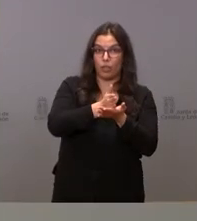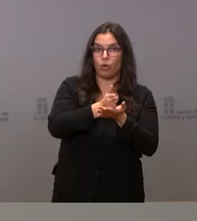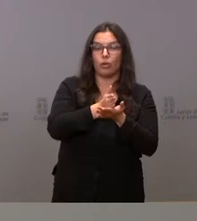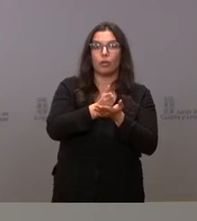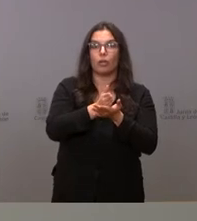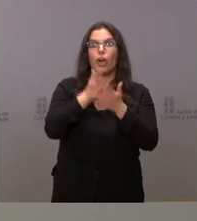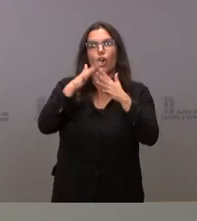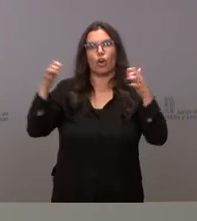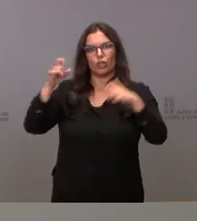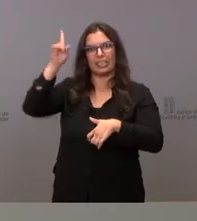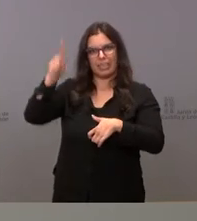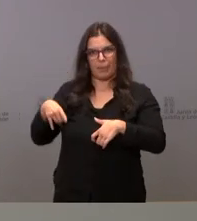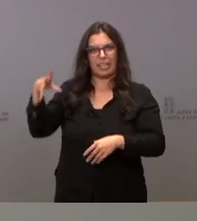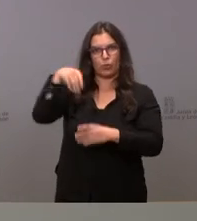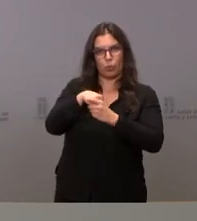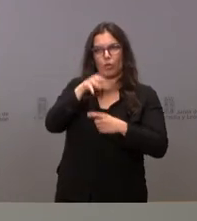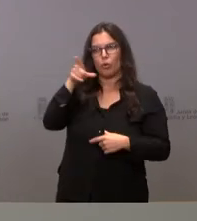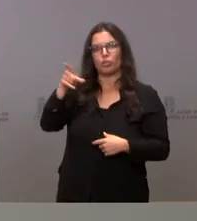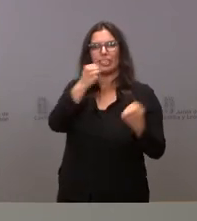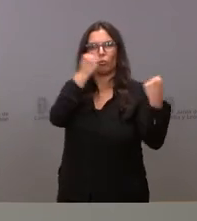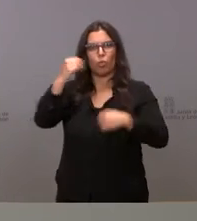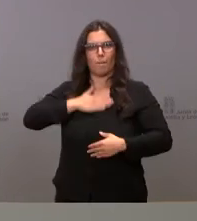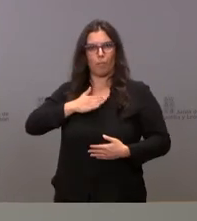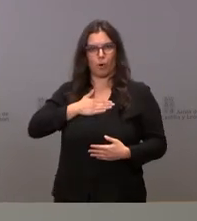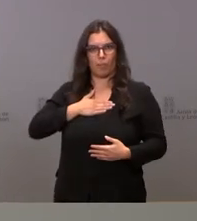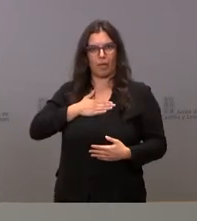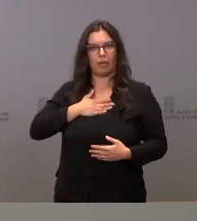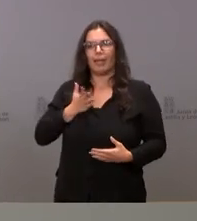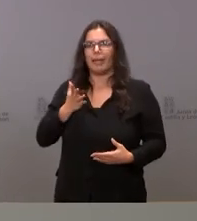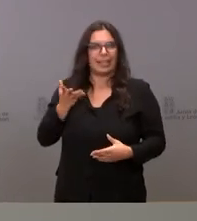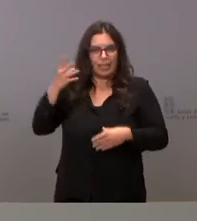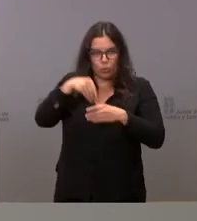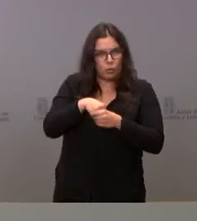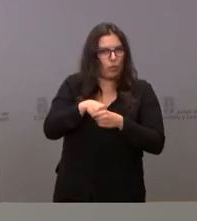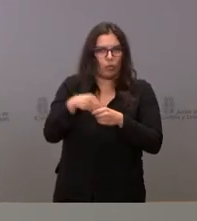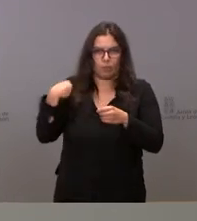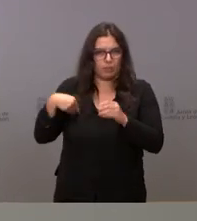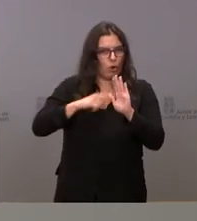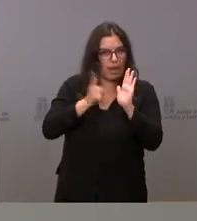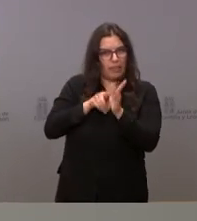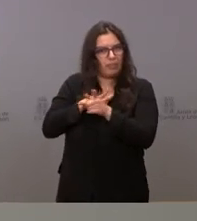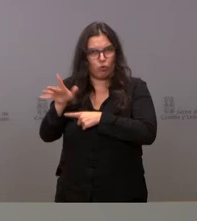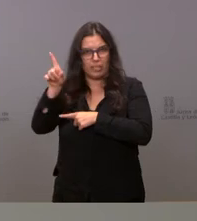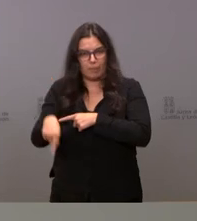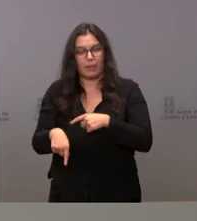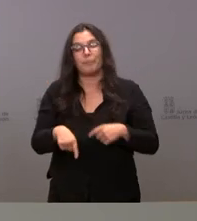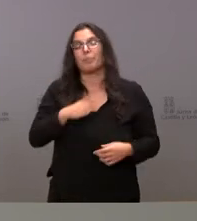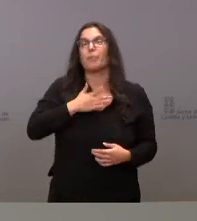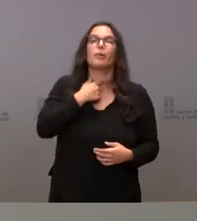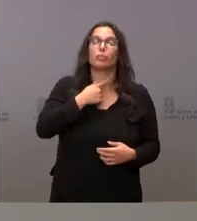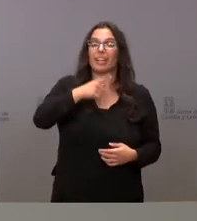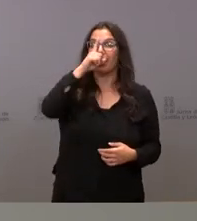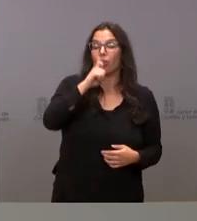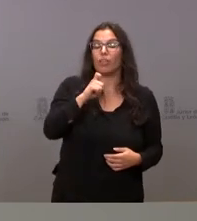de Castilla y León porque es una institución propia que está dentro del ámbito de aplicación de la ley. Sí que me gustaría recordar,